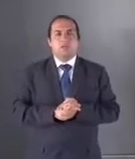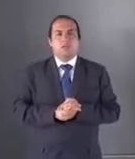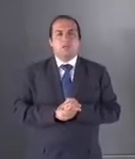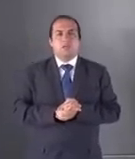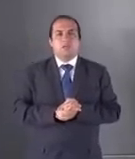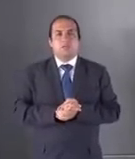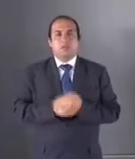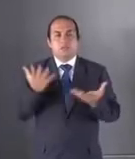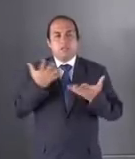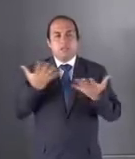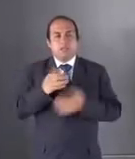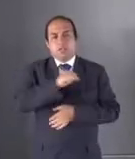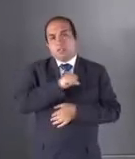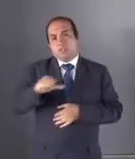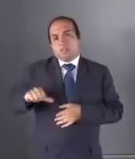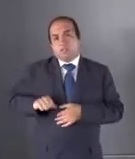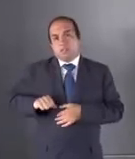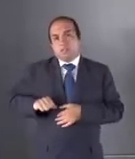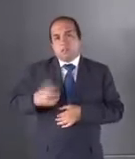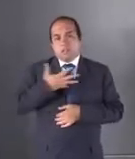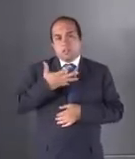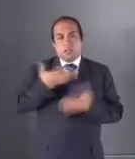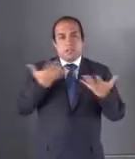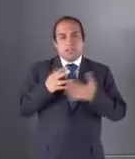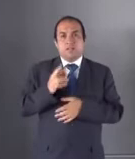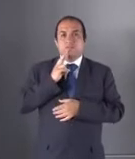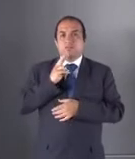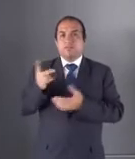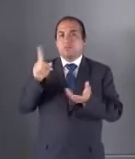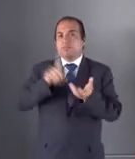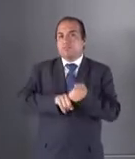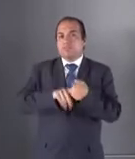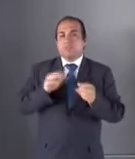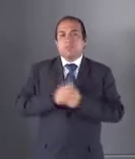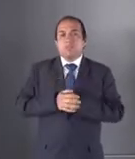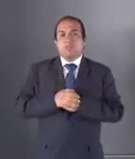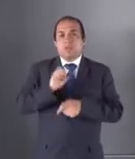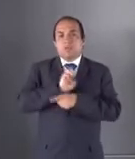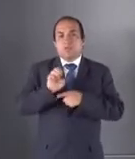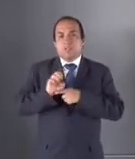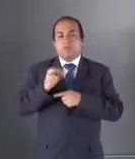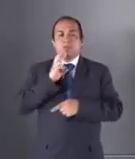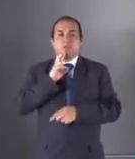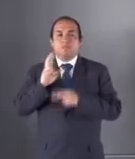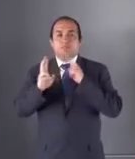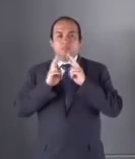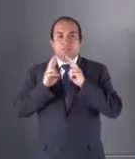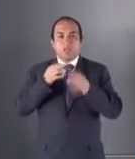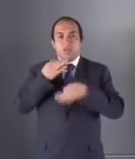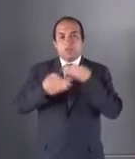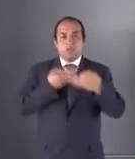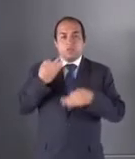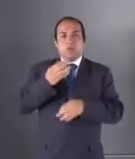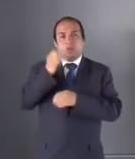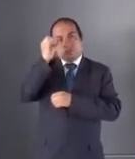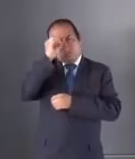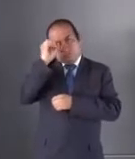que las alcaldías tendrán que dar sus propias respuestas. Entonces, se va a responder a todas las observaciones que se